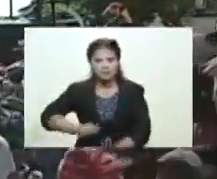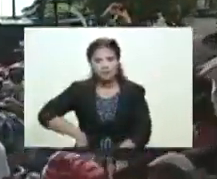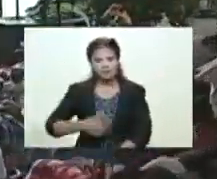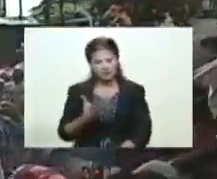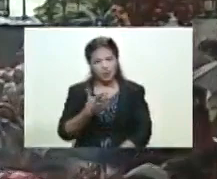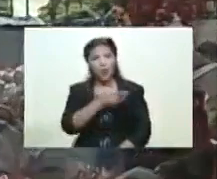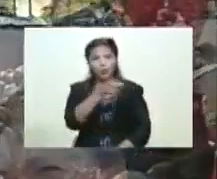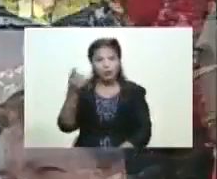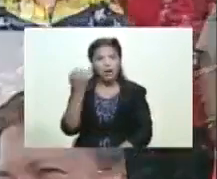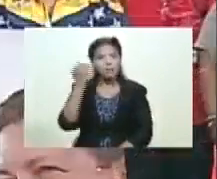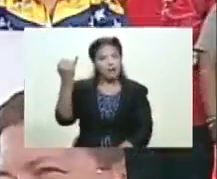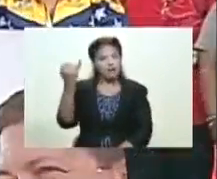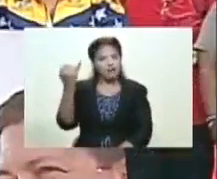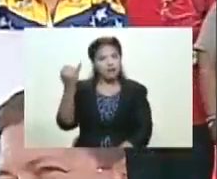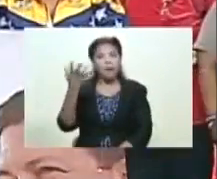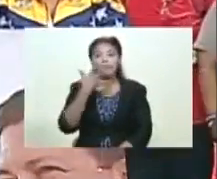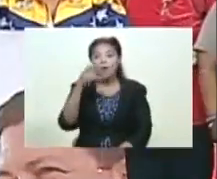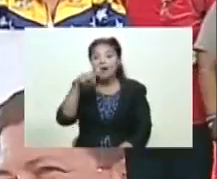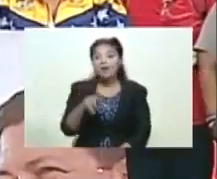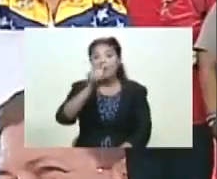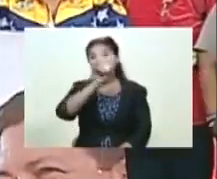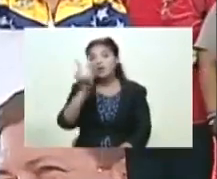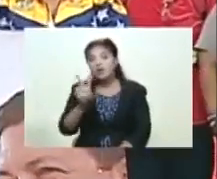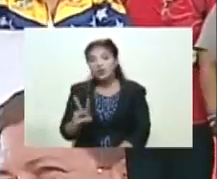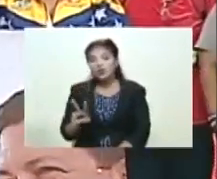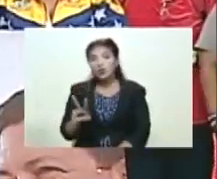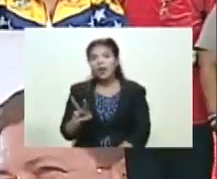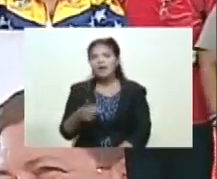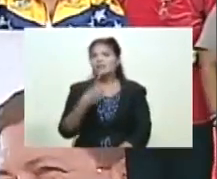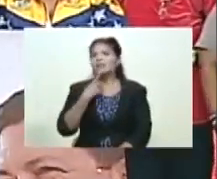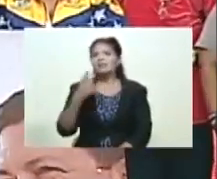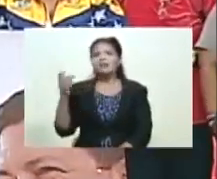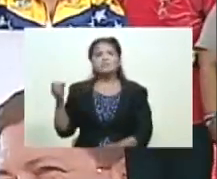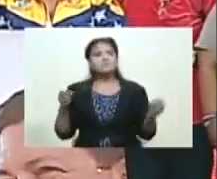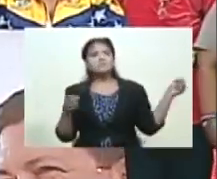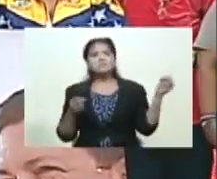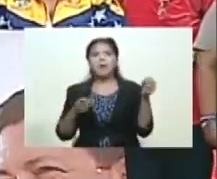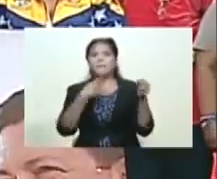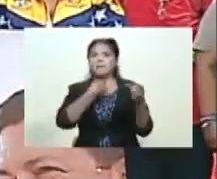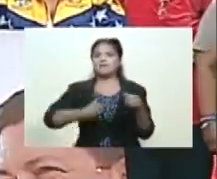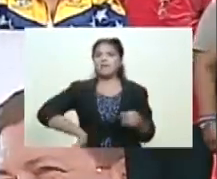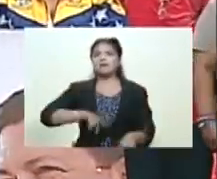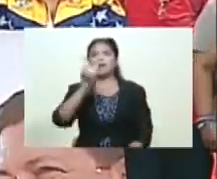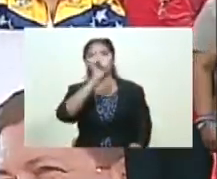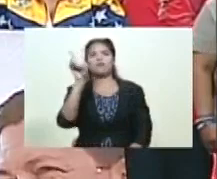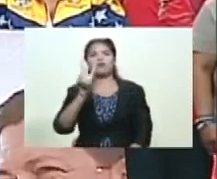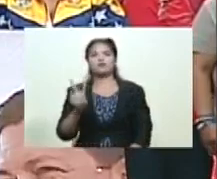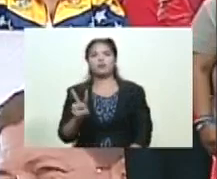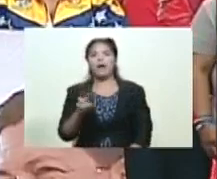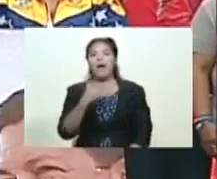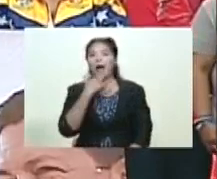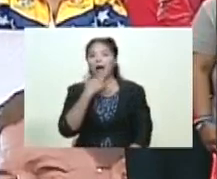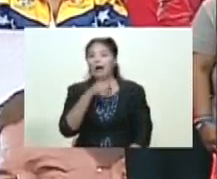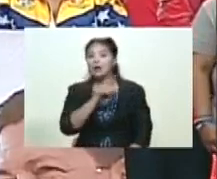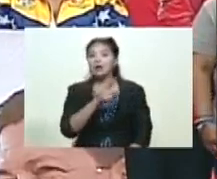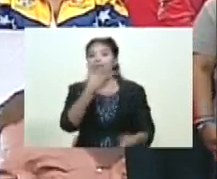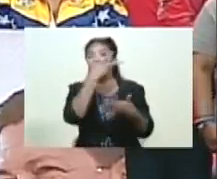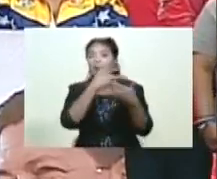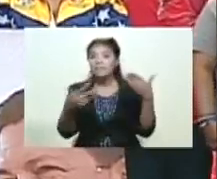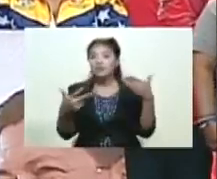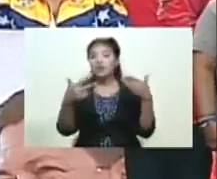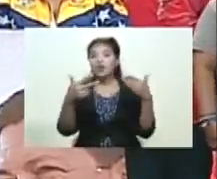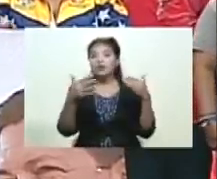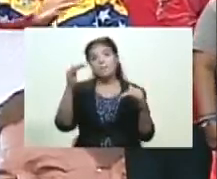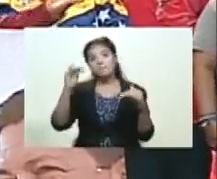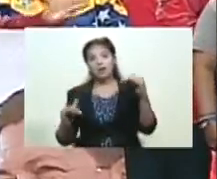¿Ustedes se imaginan que en Venezuela fuera proclamado presidente de la República alguien que saque 3 millones de